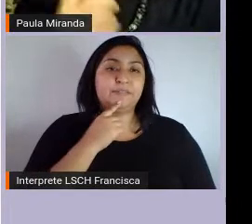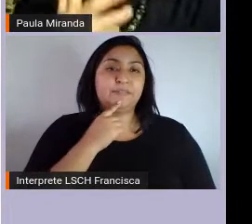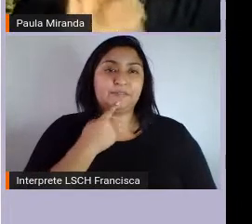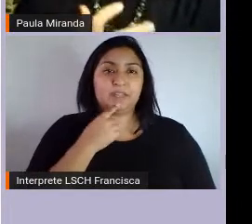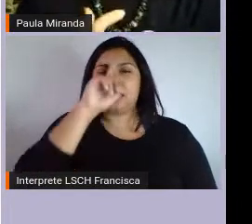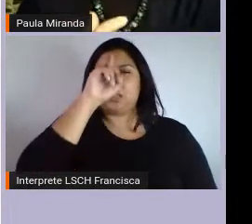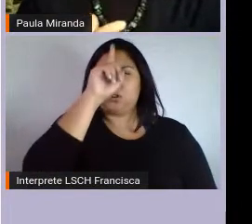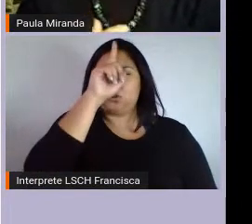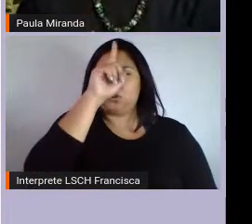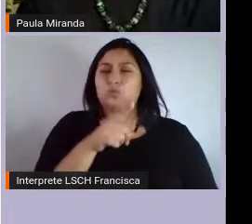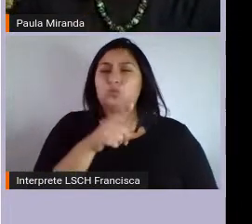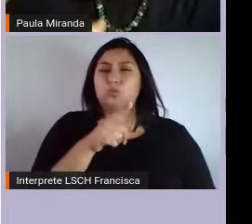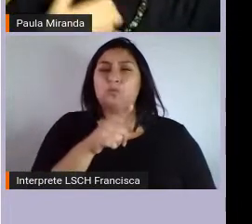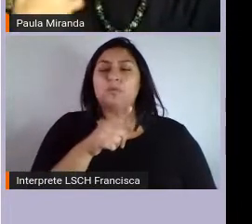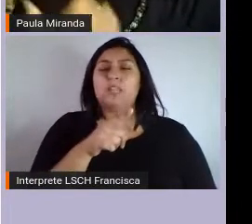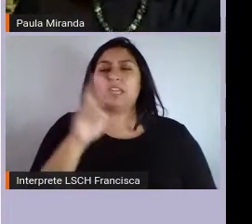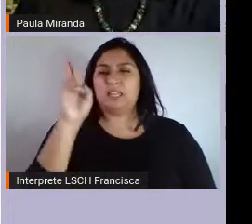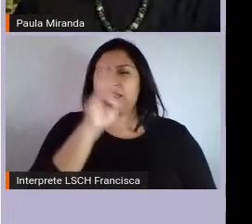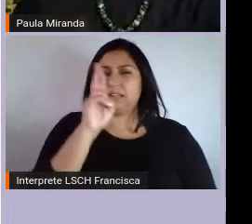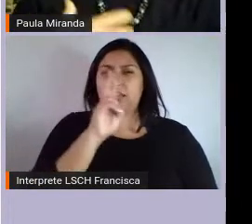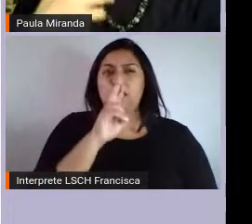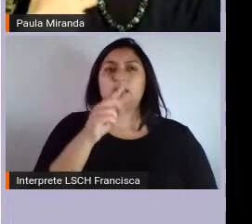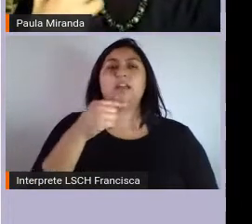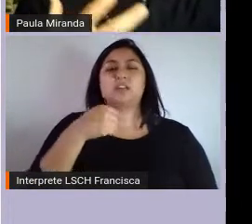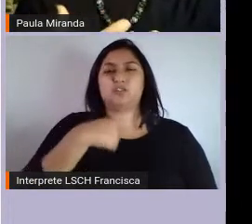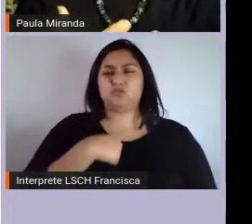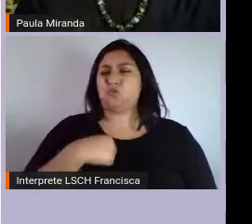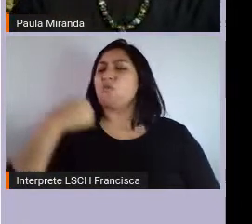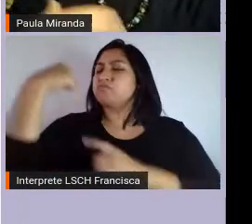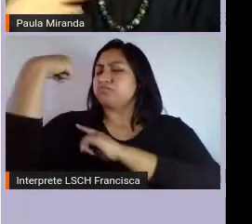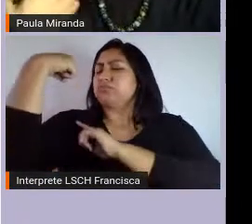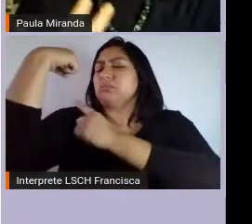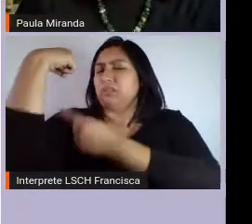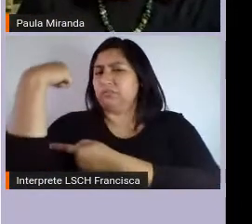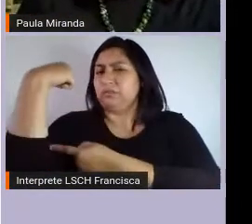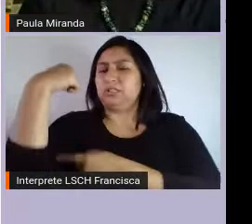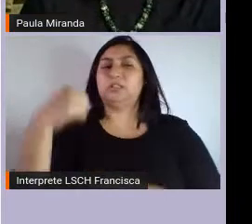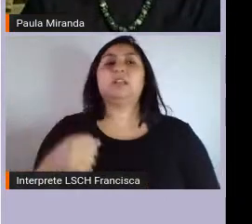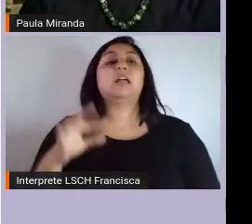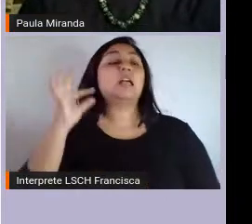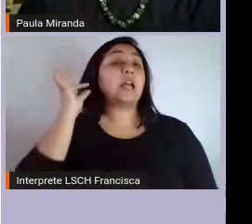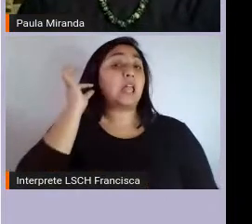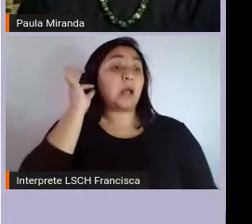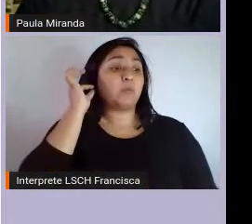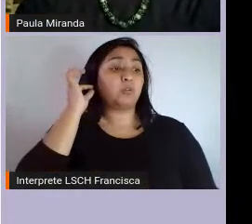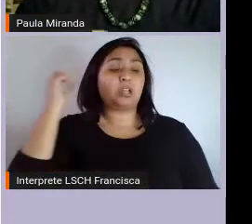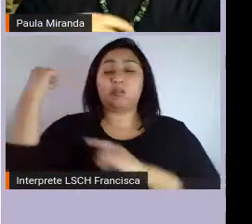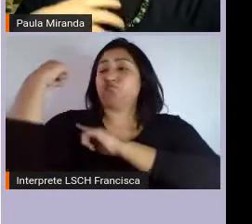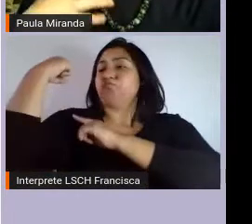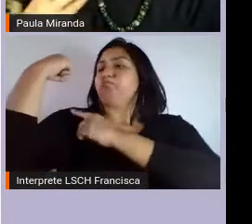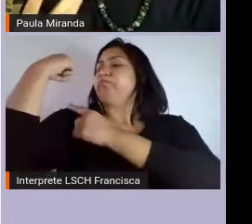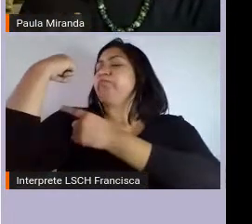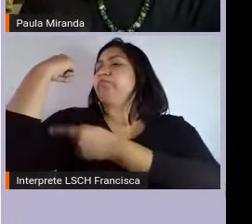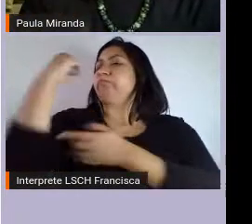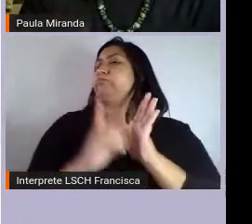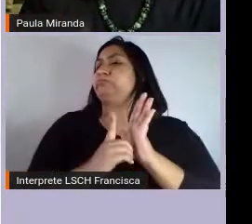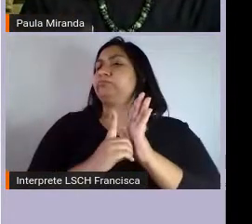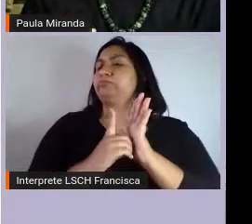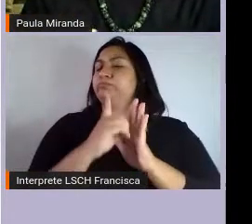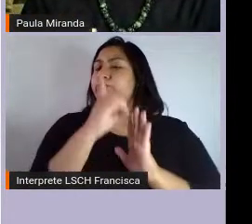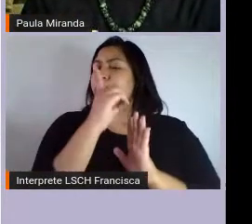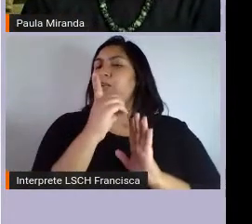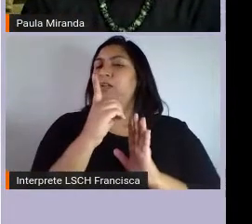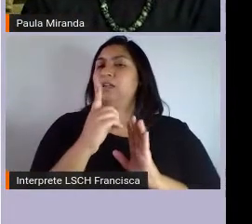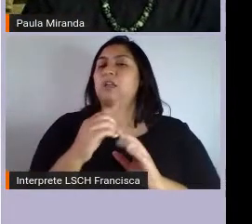o sea, con pies de plomo. Y una mujer fuerte. Las mujeres cantadoras son empoderadas, son mujeres que no